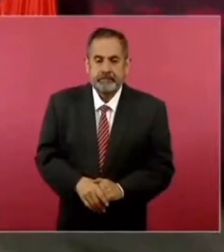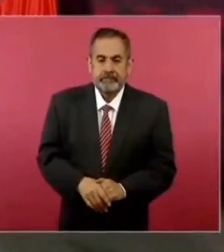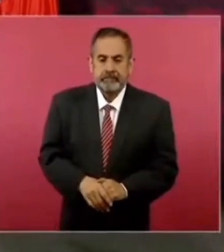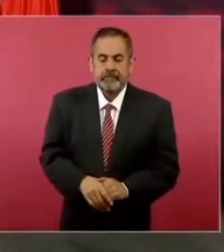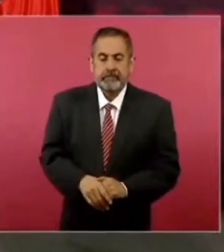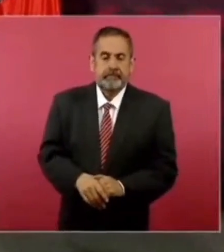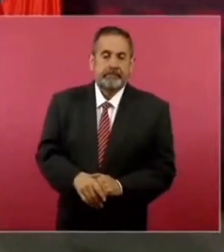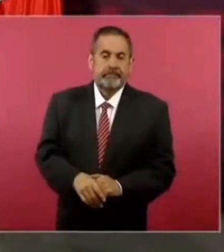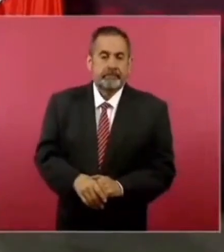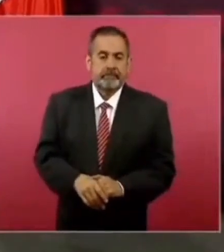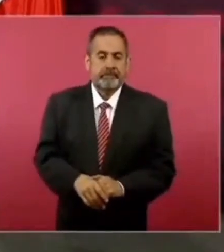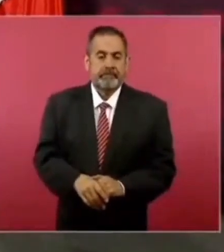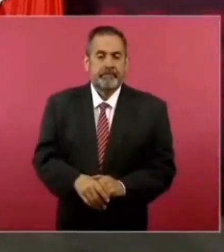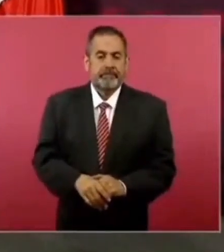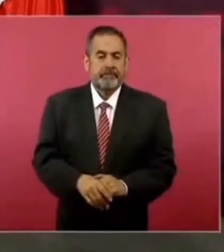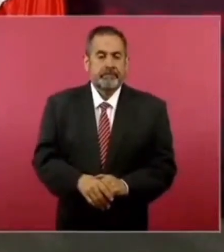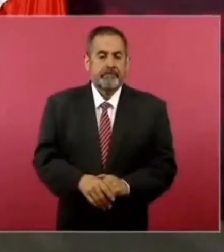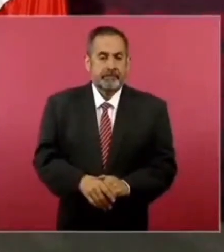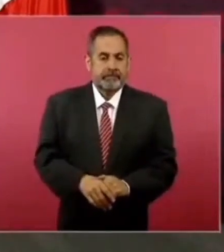Pero